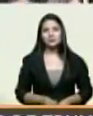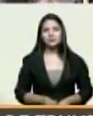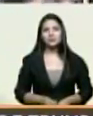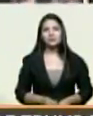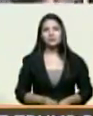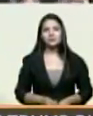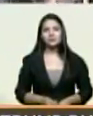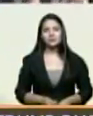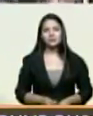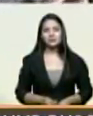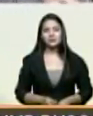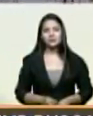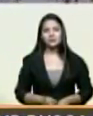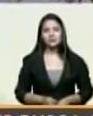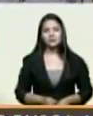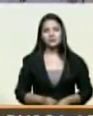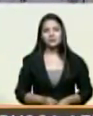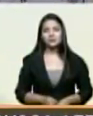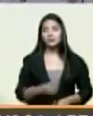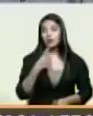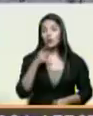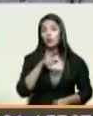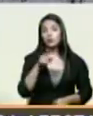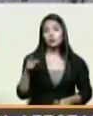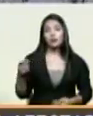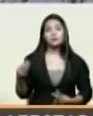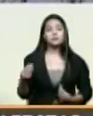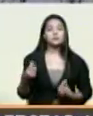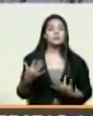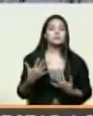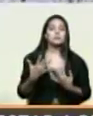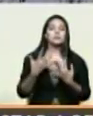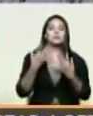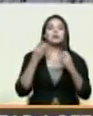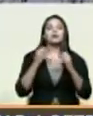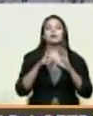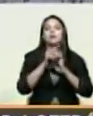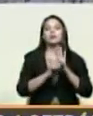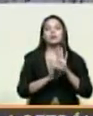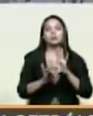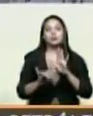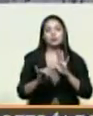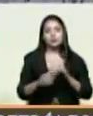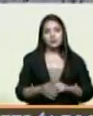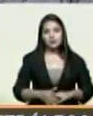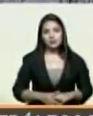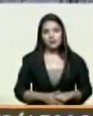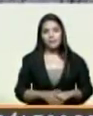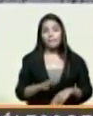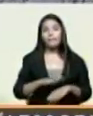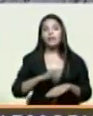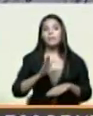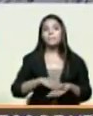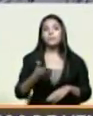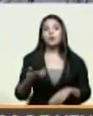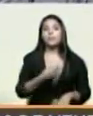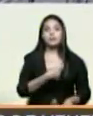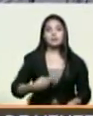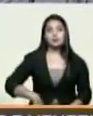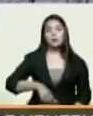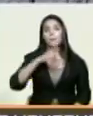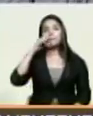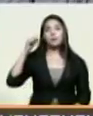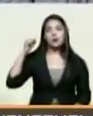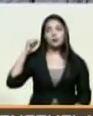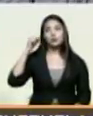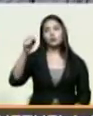decíamos que ustedes son la inspiración del poder constituyente originario, es porque el presidente Maduro,